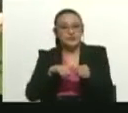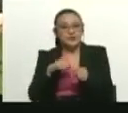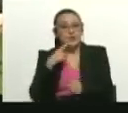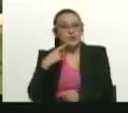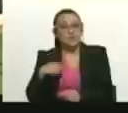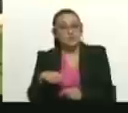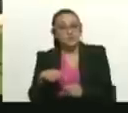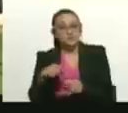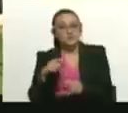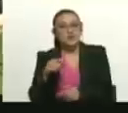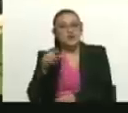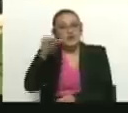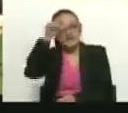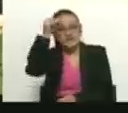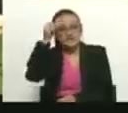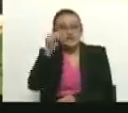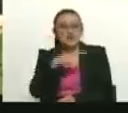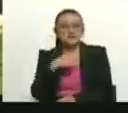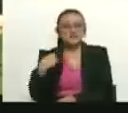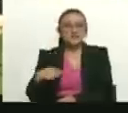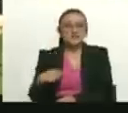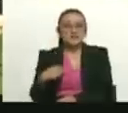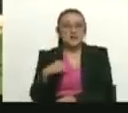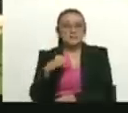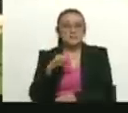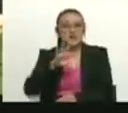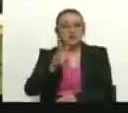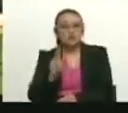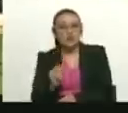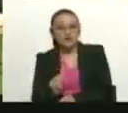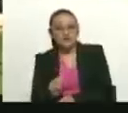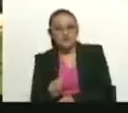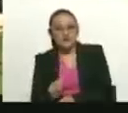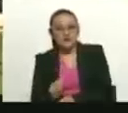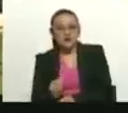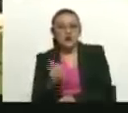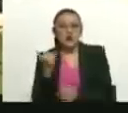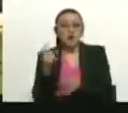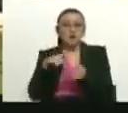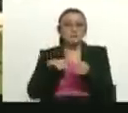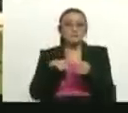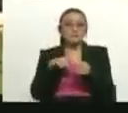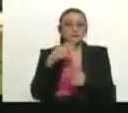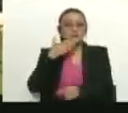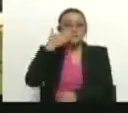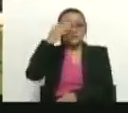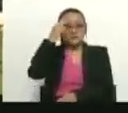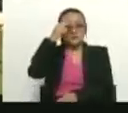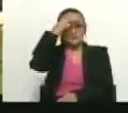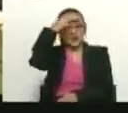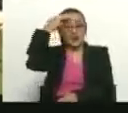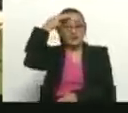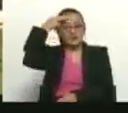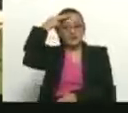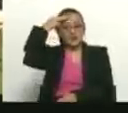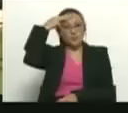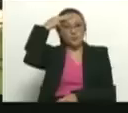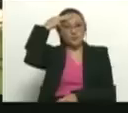Rusia, India, China, Sudáfrica, y ahora con la incorporación de Arabia Saudita, Emiratos Árabes